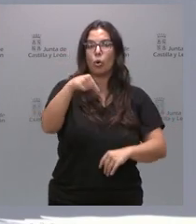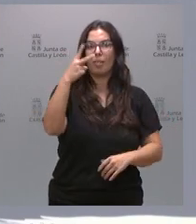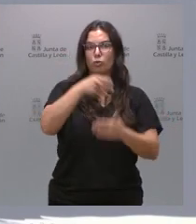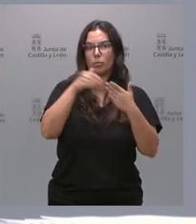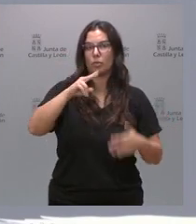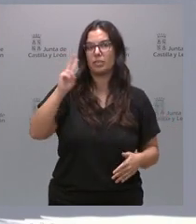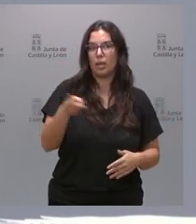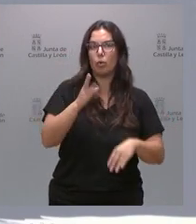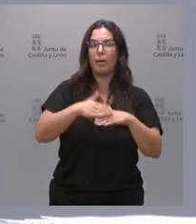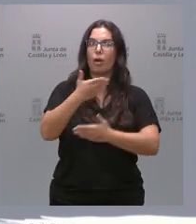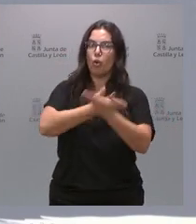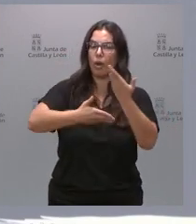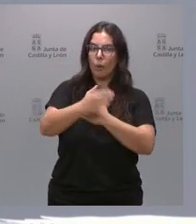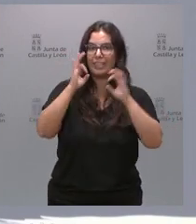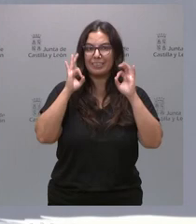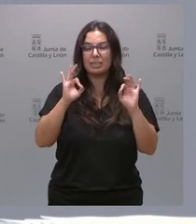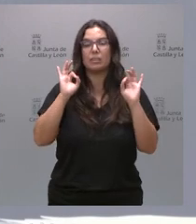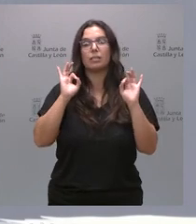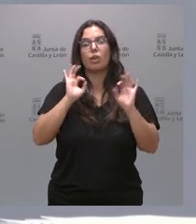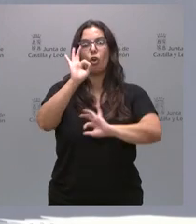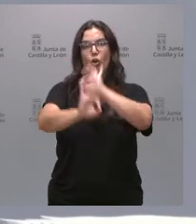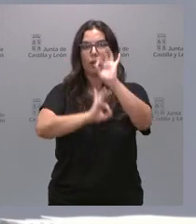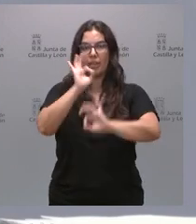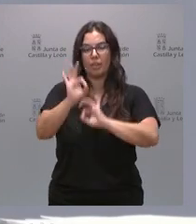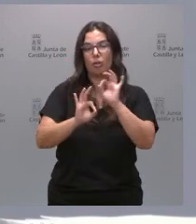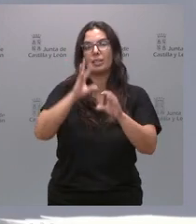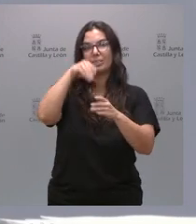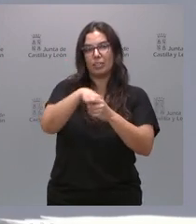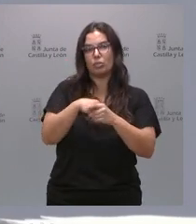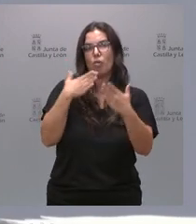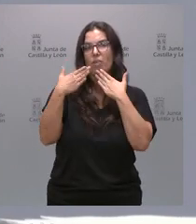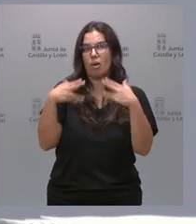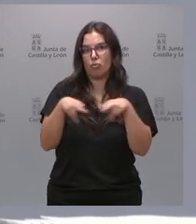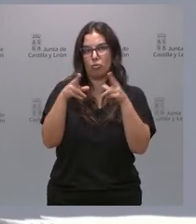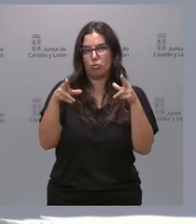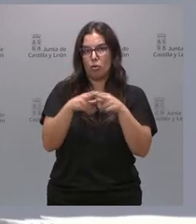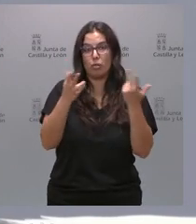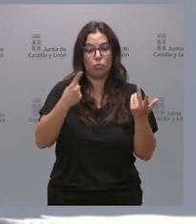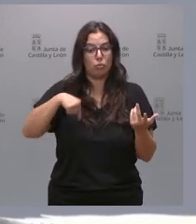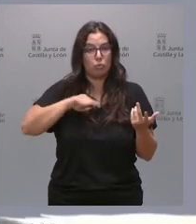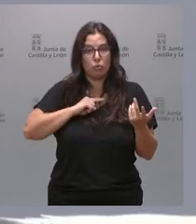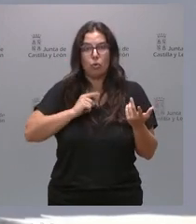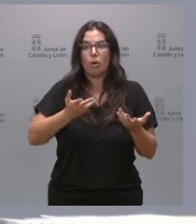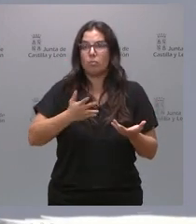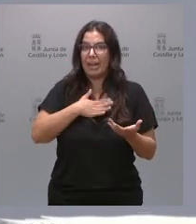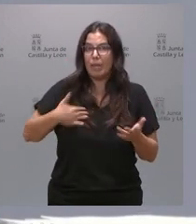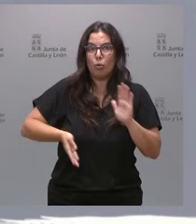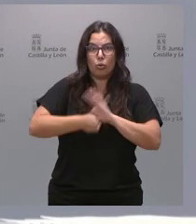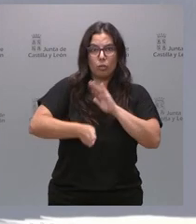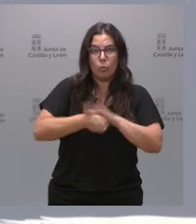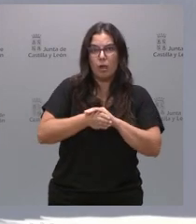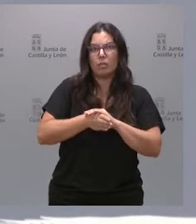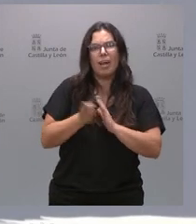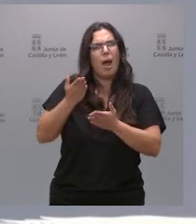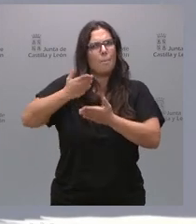euros en colaboración precisamente con las organizaciones que forman parte de este diálogo Social es a nuestra voluntad y lo queremos seguir manteniendo más allá lógicamente